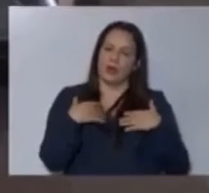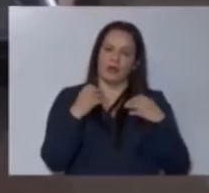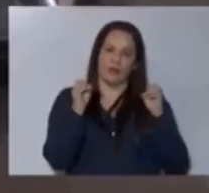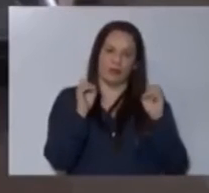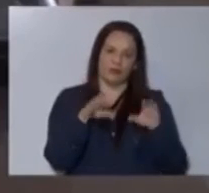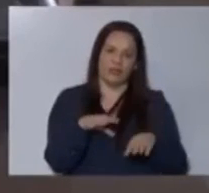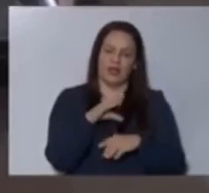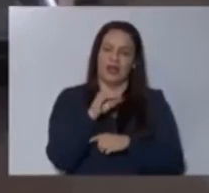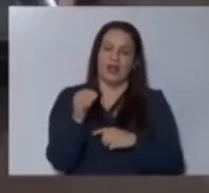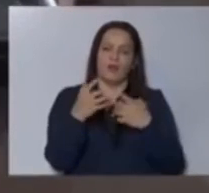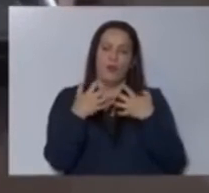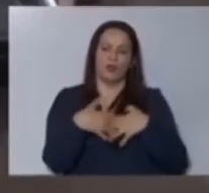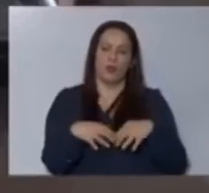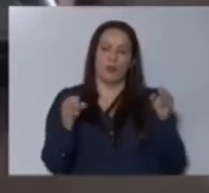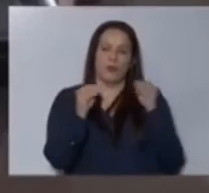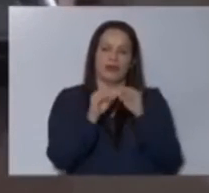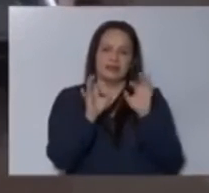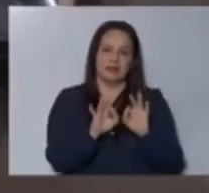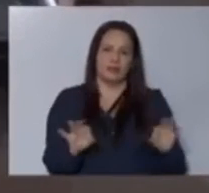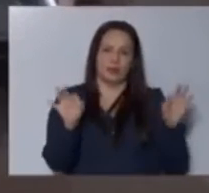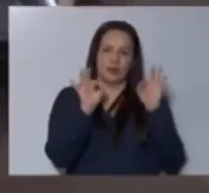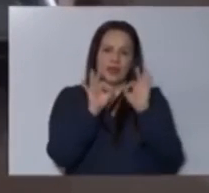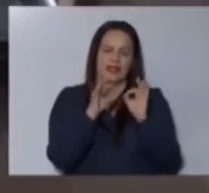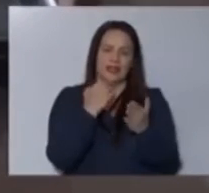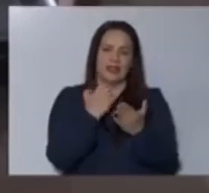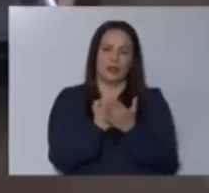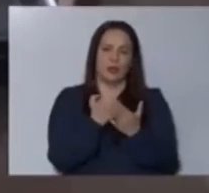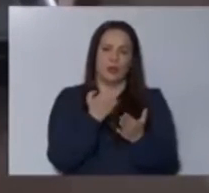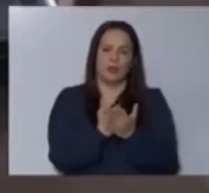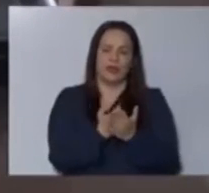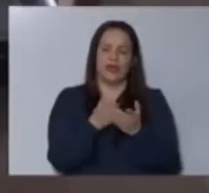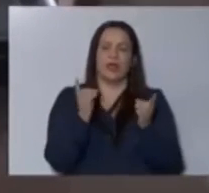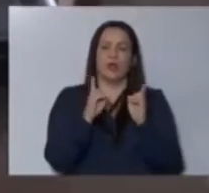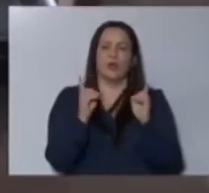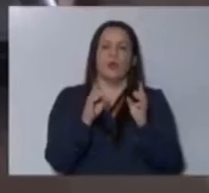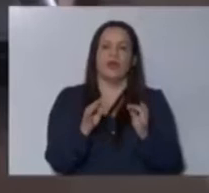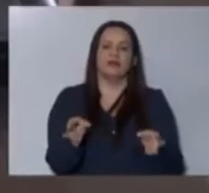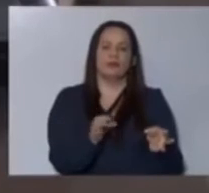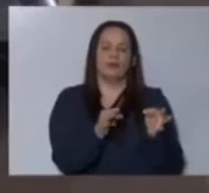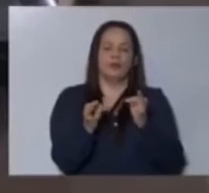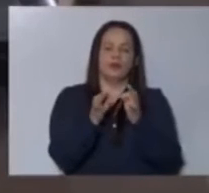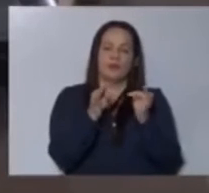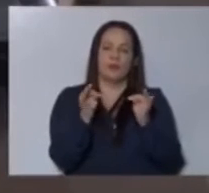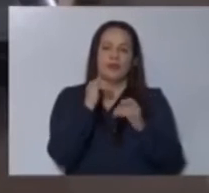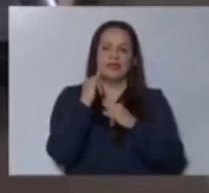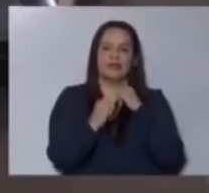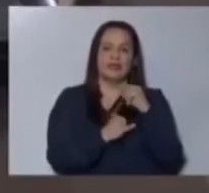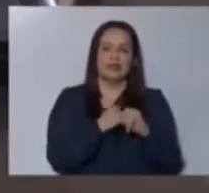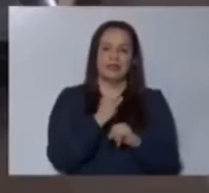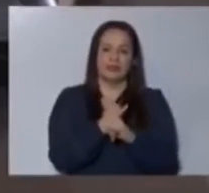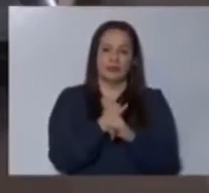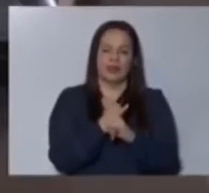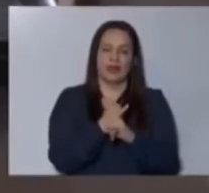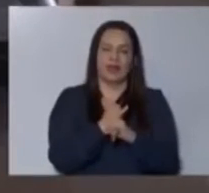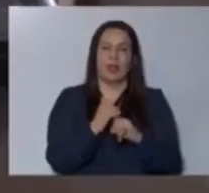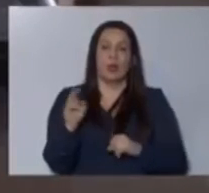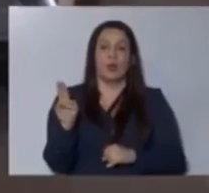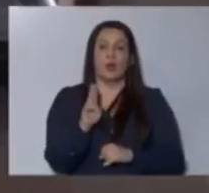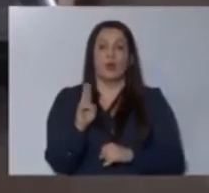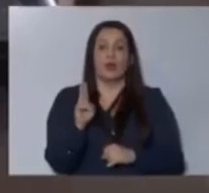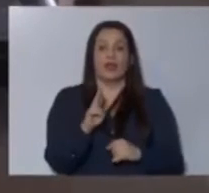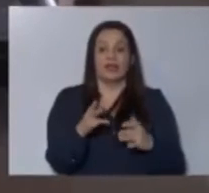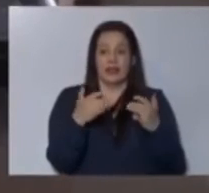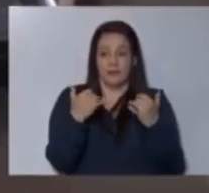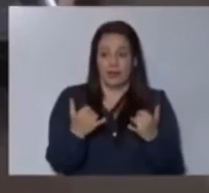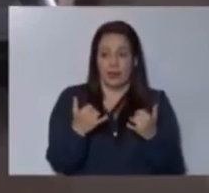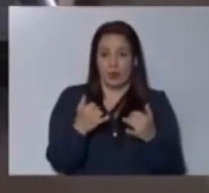renunciar al motor más importante de la economía, cuál es el turismo internacional. Lo urgente por ahora